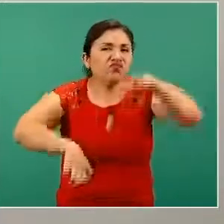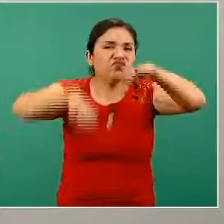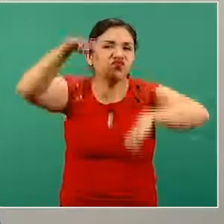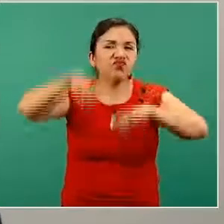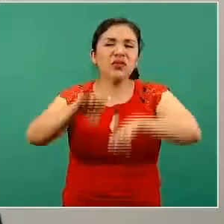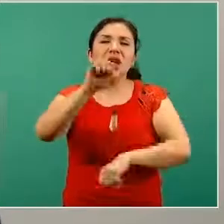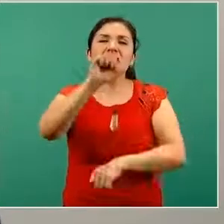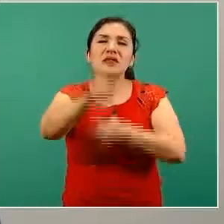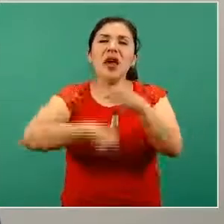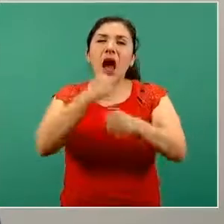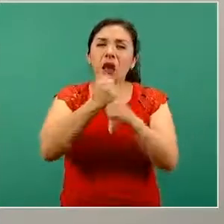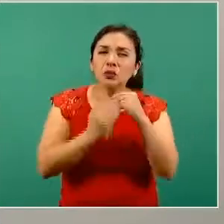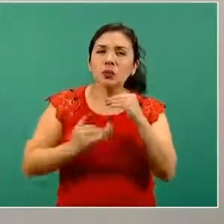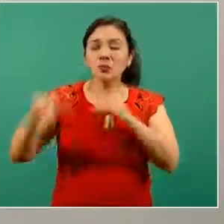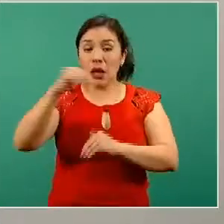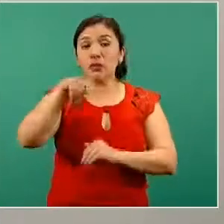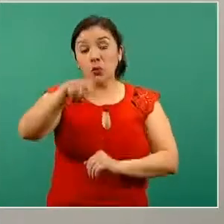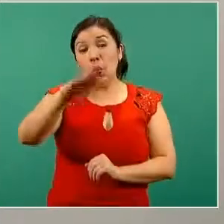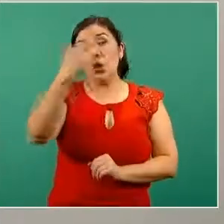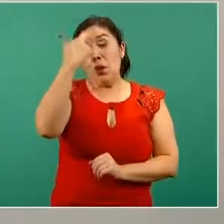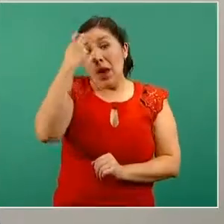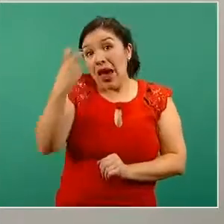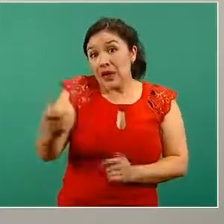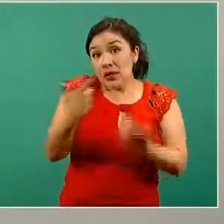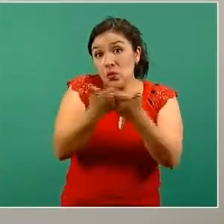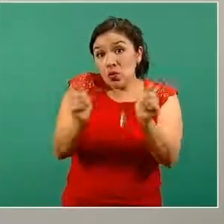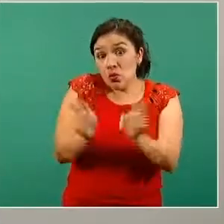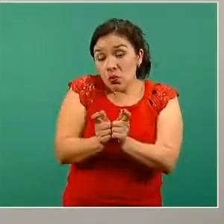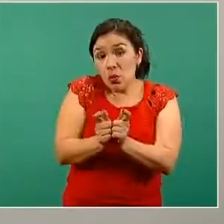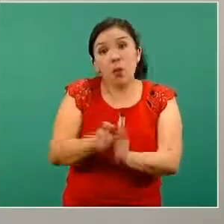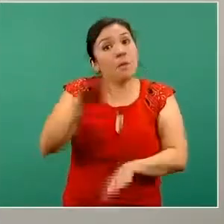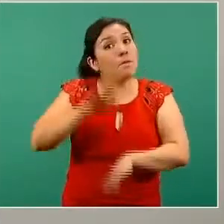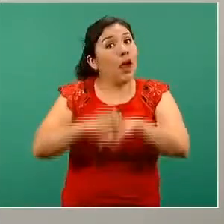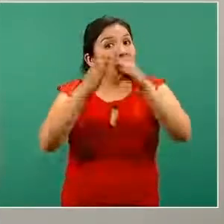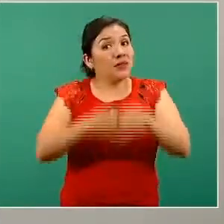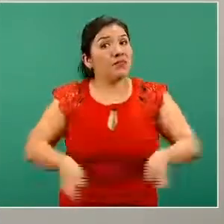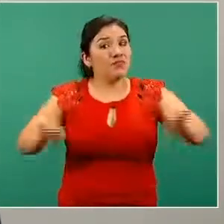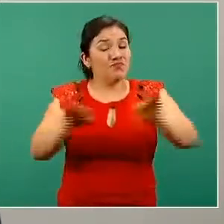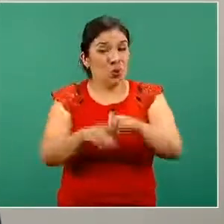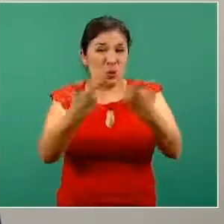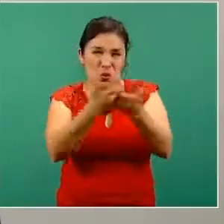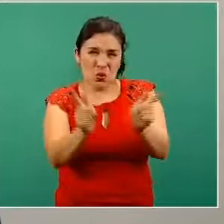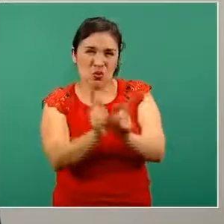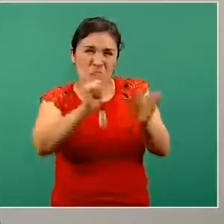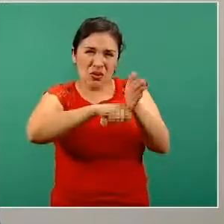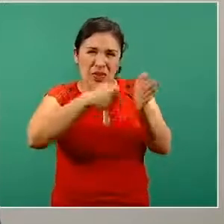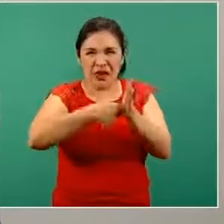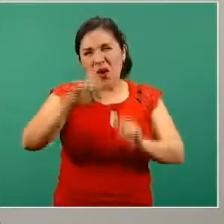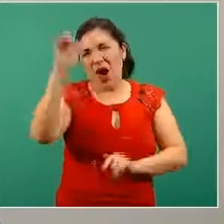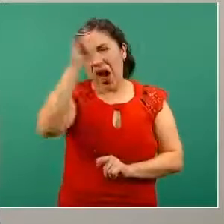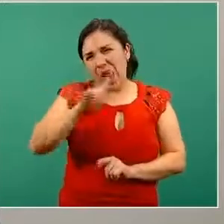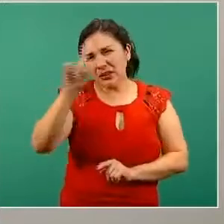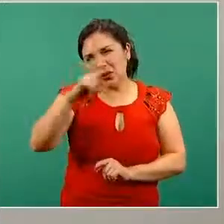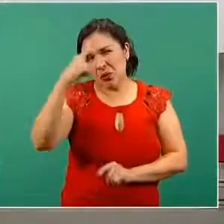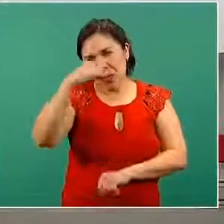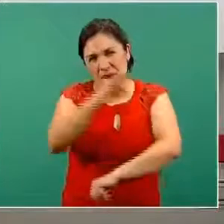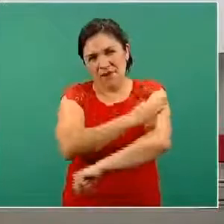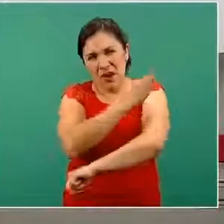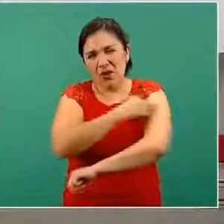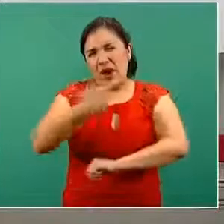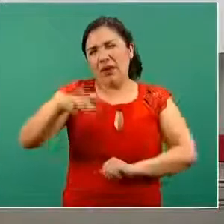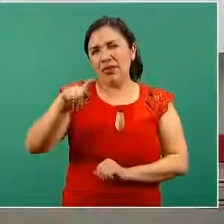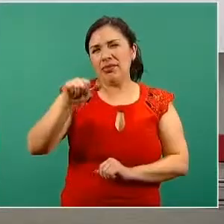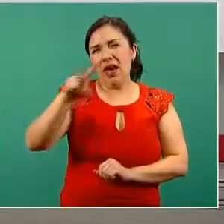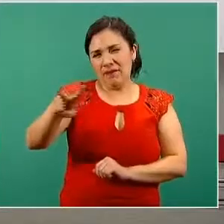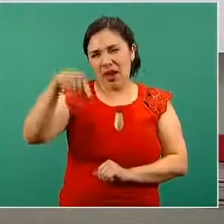60 años y más, recordando que este grupo fue priorizado por el Grupo Técnico Asesor de Vacuna, nuestro GTAP en